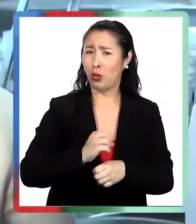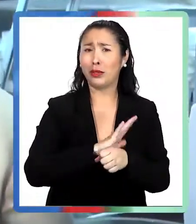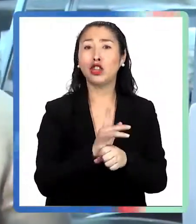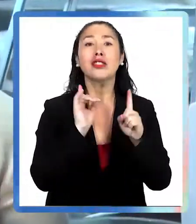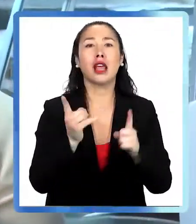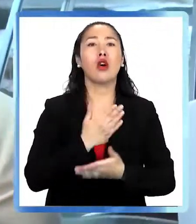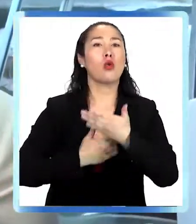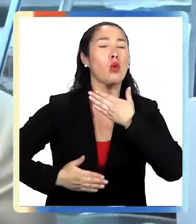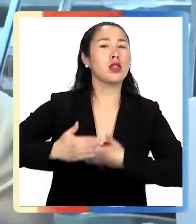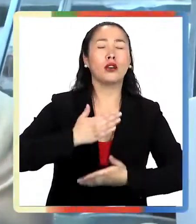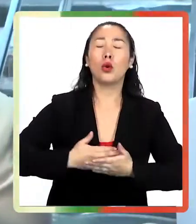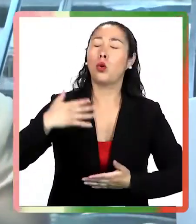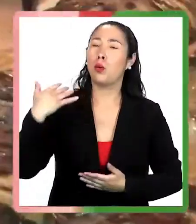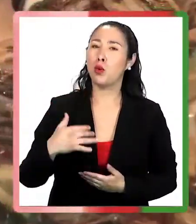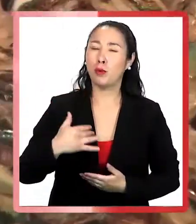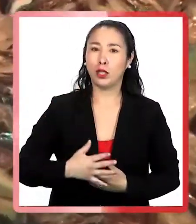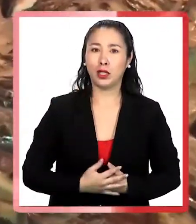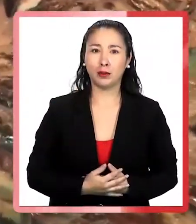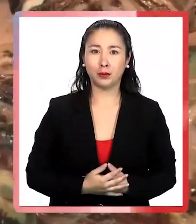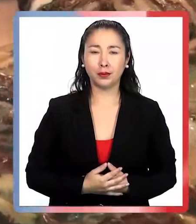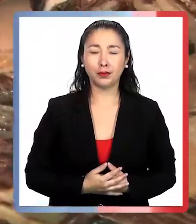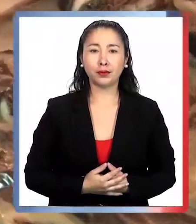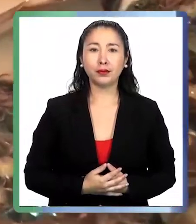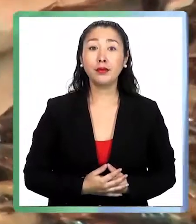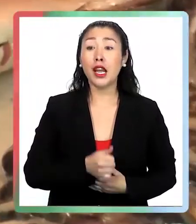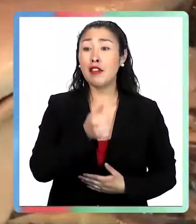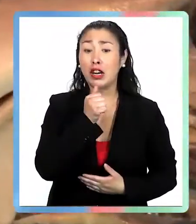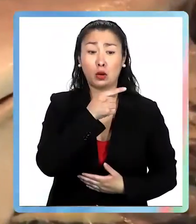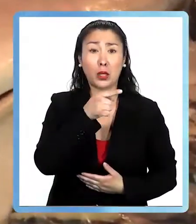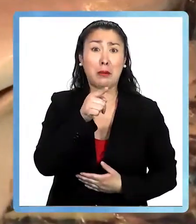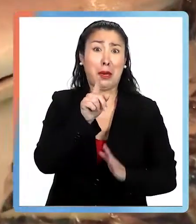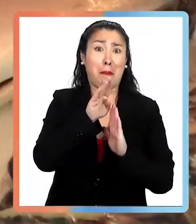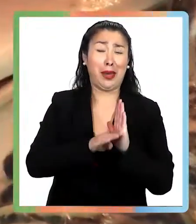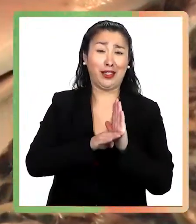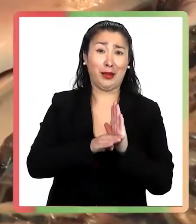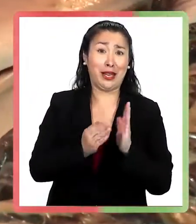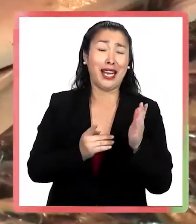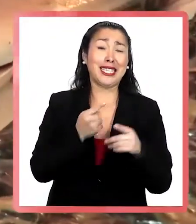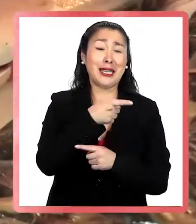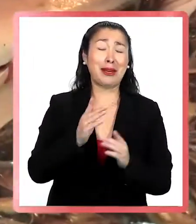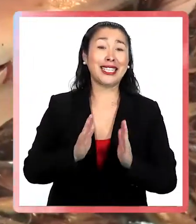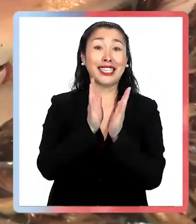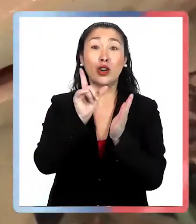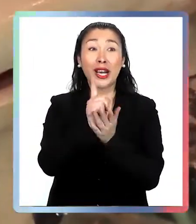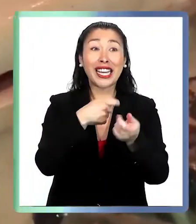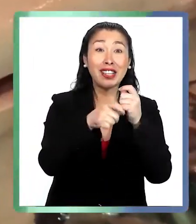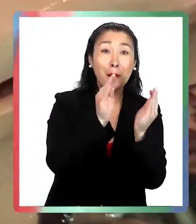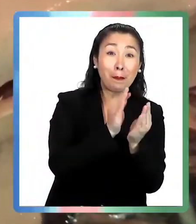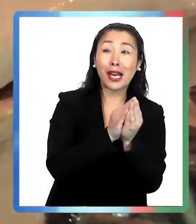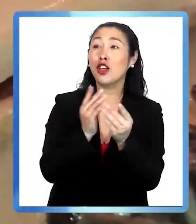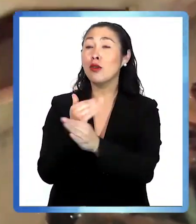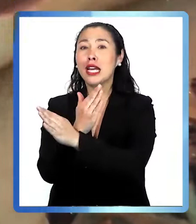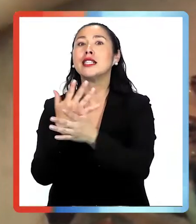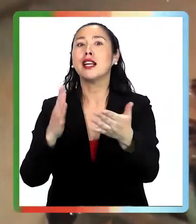medidas de autocuidado son súper importantes. Queda menos de una semana para esta Semana Santa y los locales de venta de pescados y mariscos ya